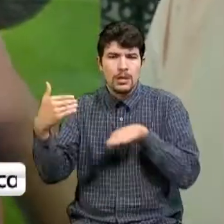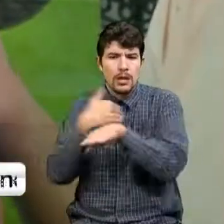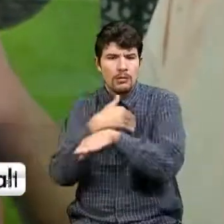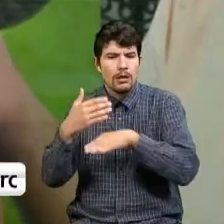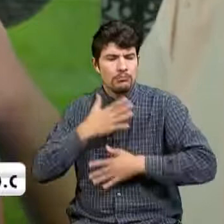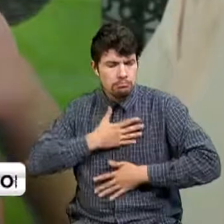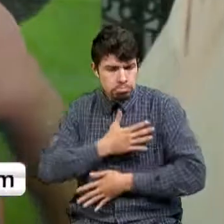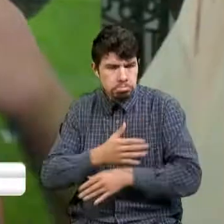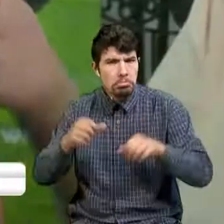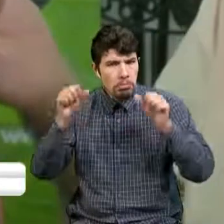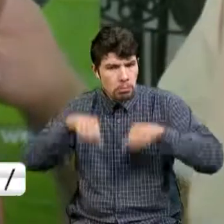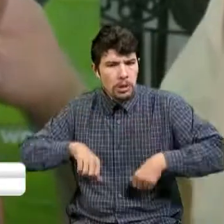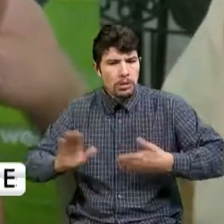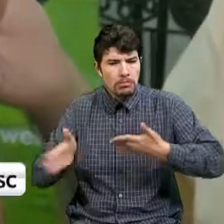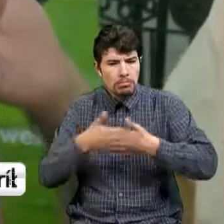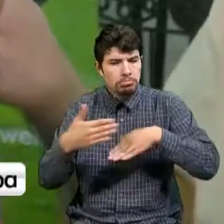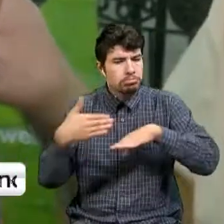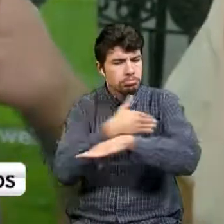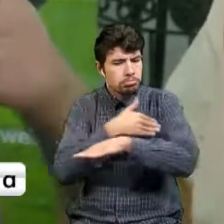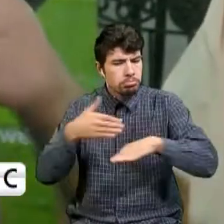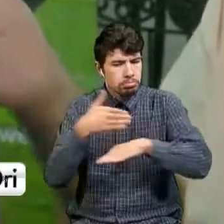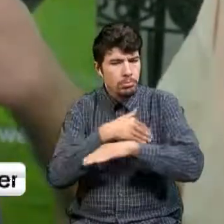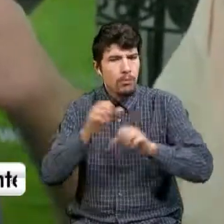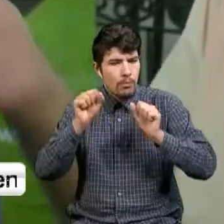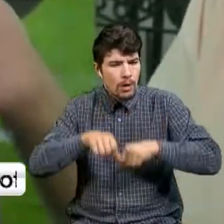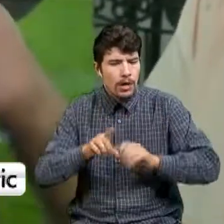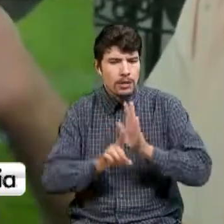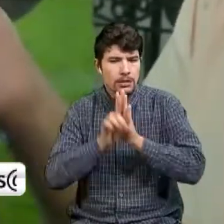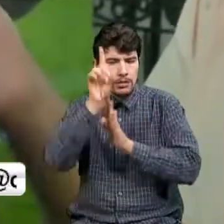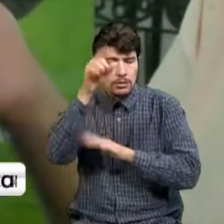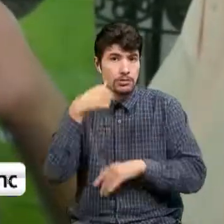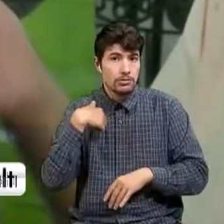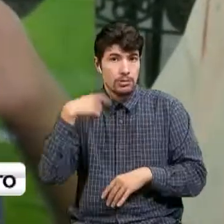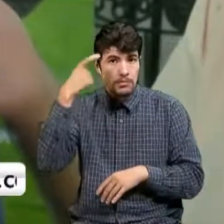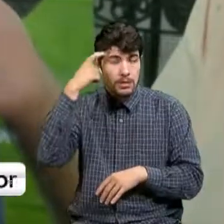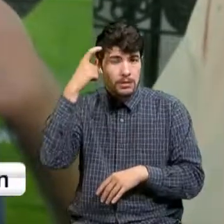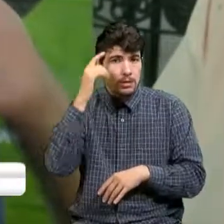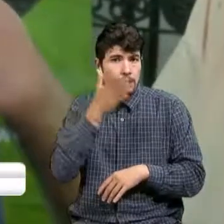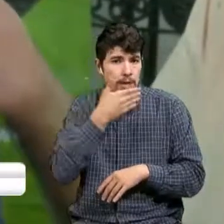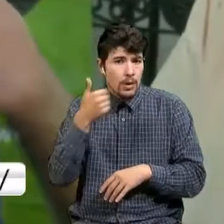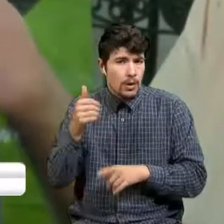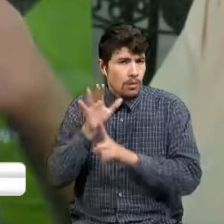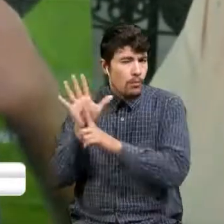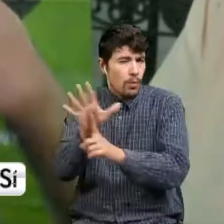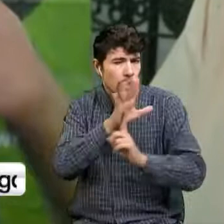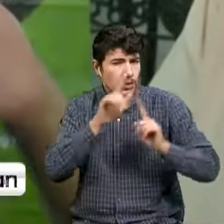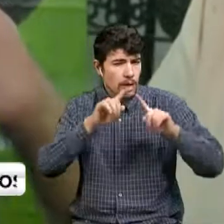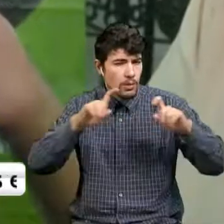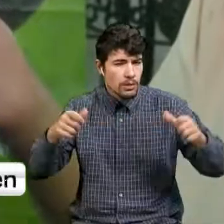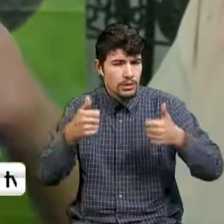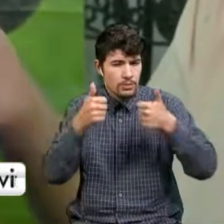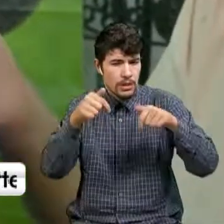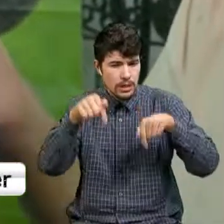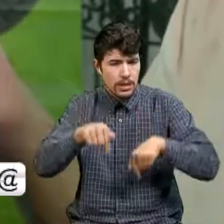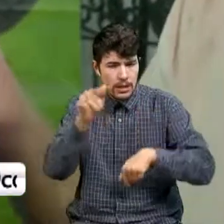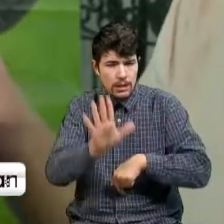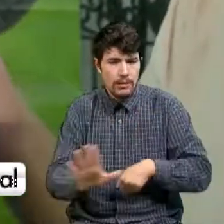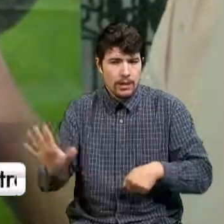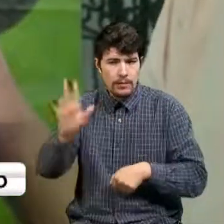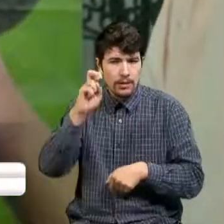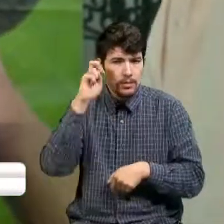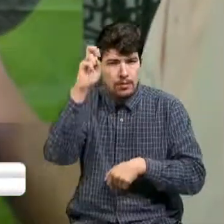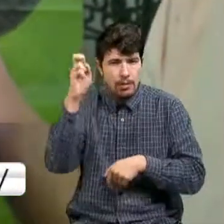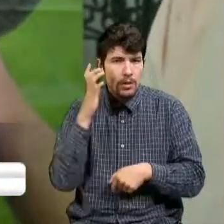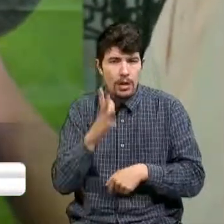deportivos en especial este ciclismo se lleve a cabo yo pienso que es una manera de mostrar cosas buenas en el departamento norte de santander y nosotros